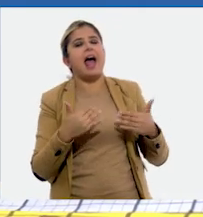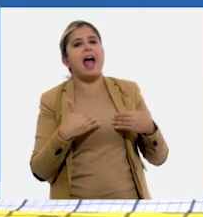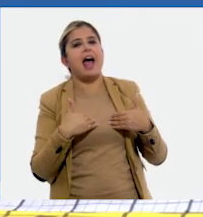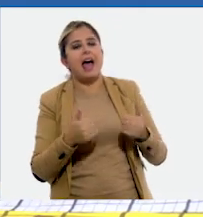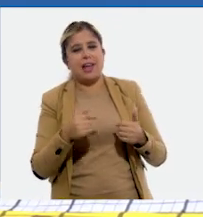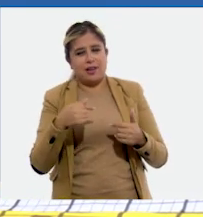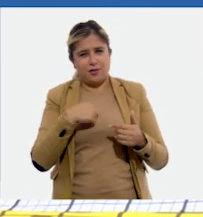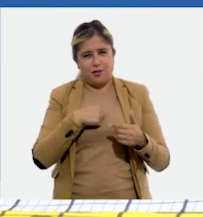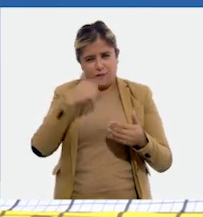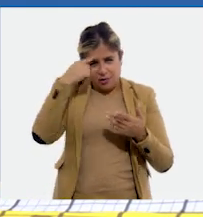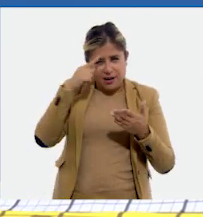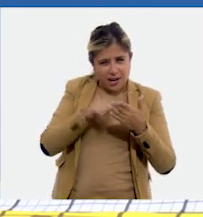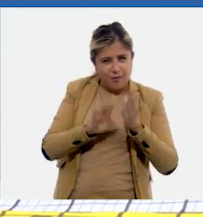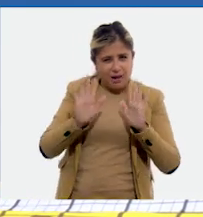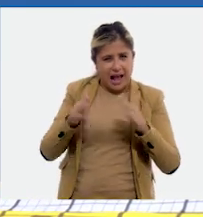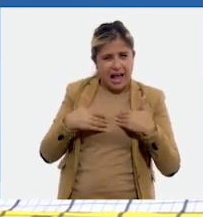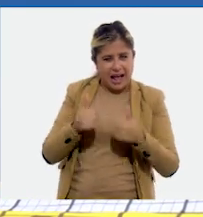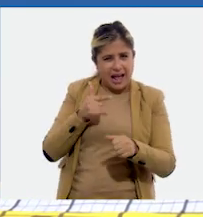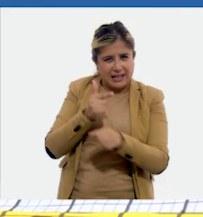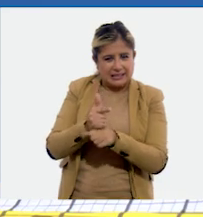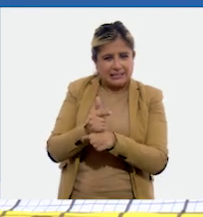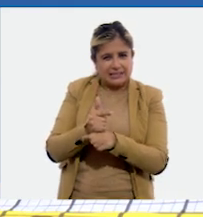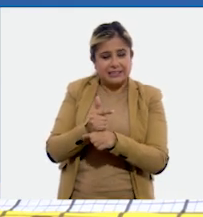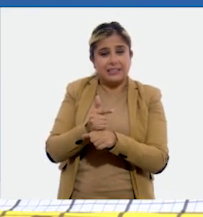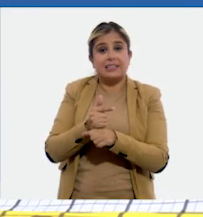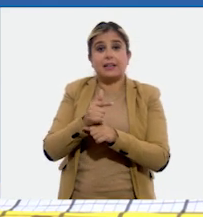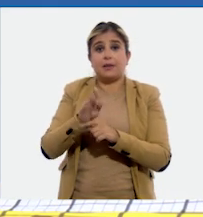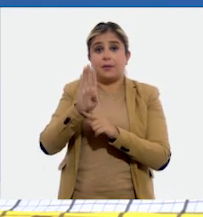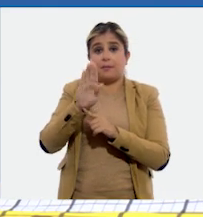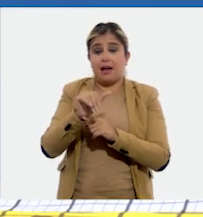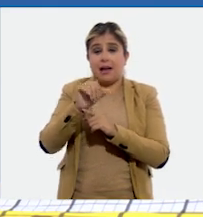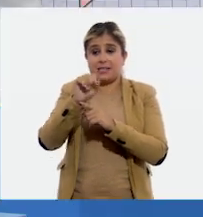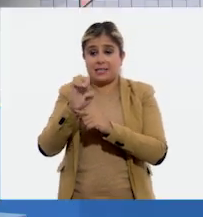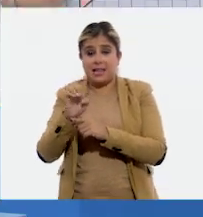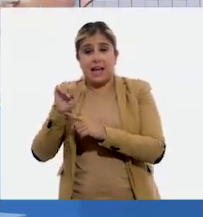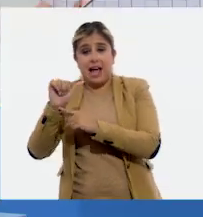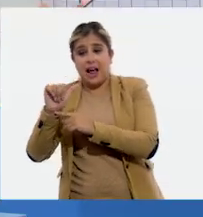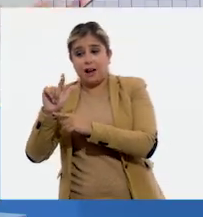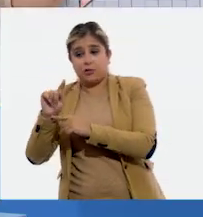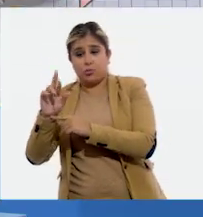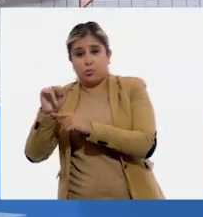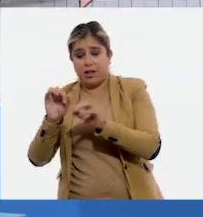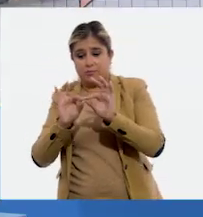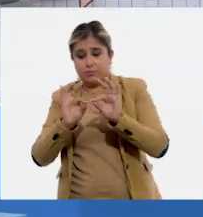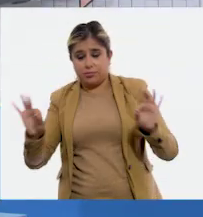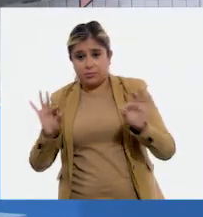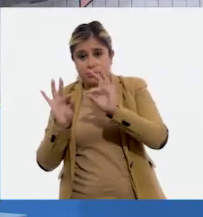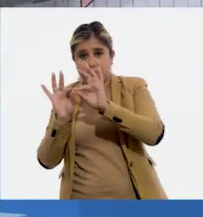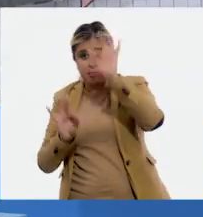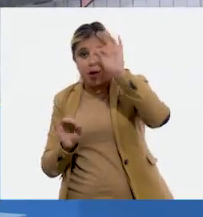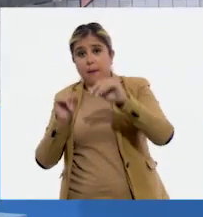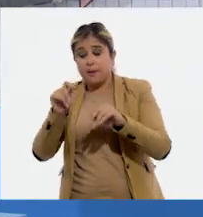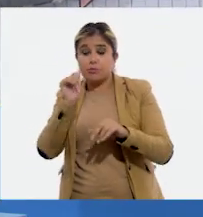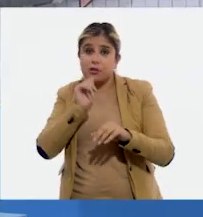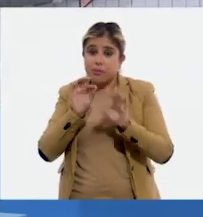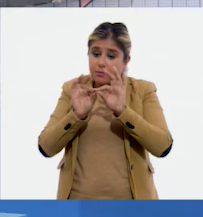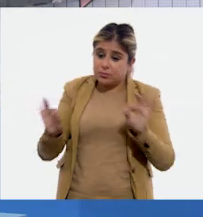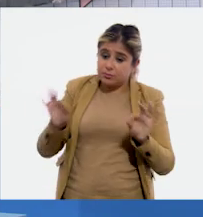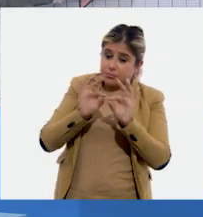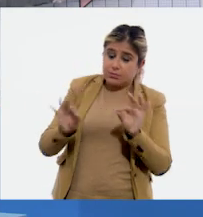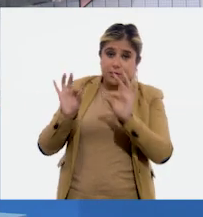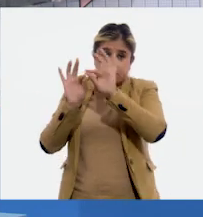Creo que ya entendí. Entonces, la base y la altura no estarán siempre en la misma posición.